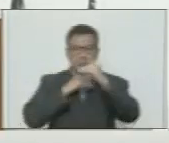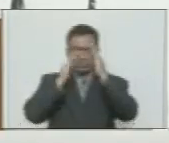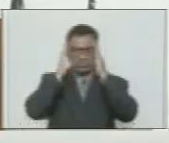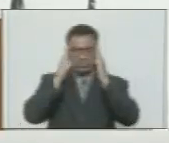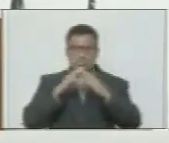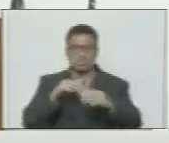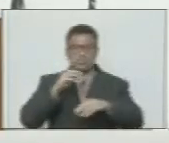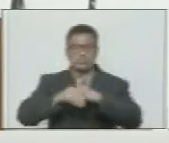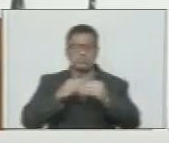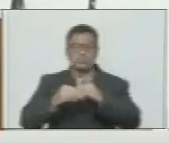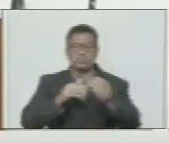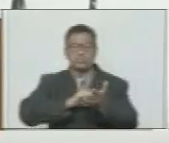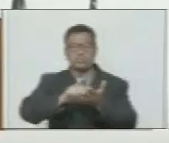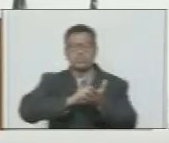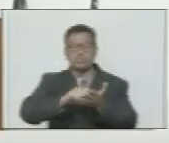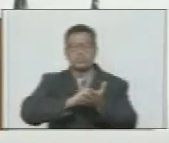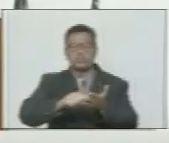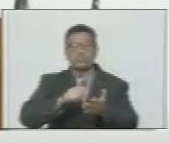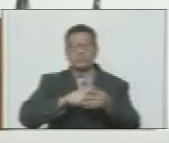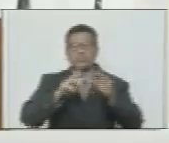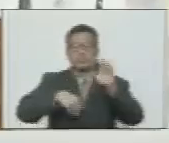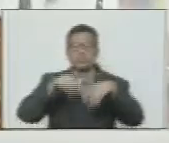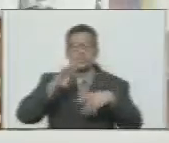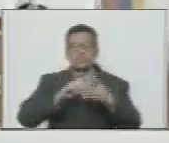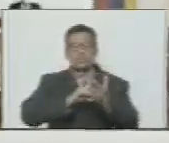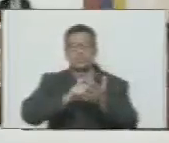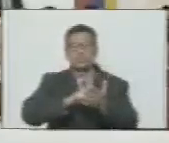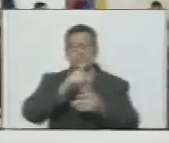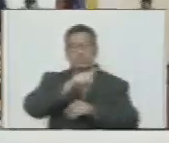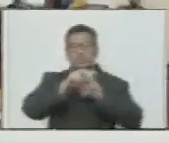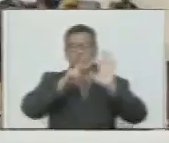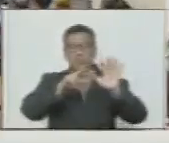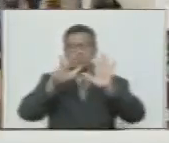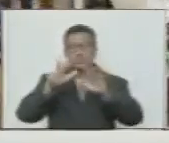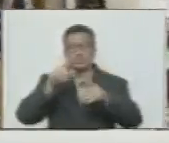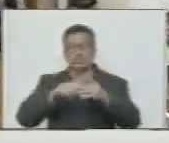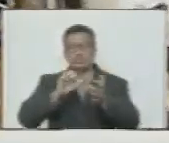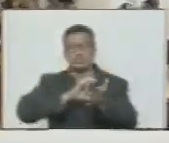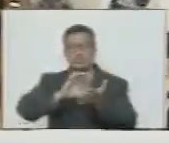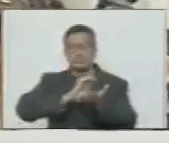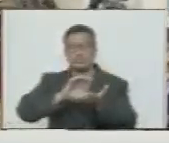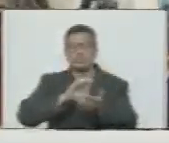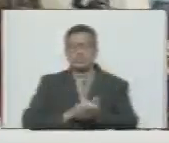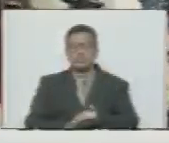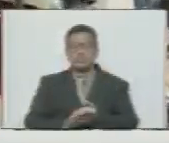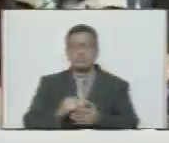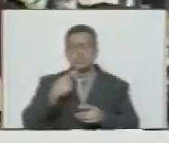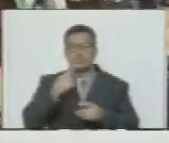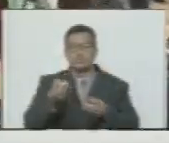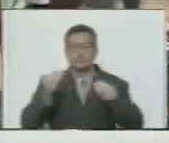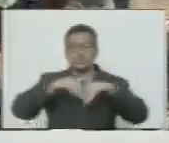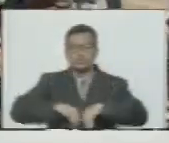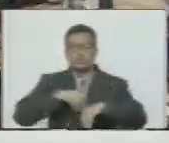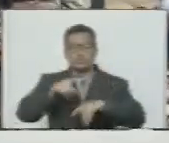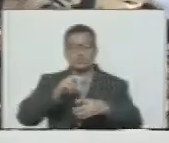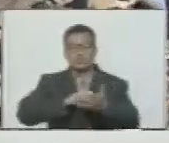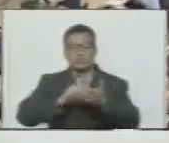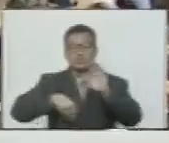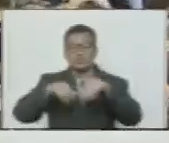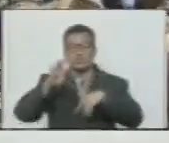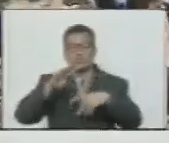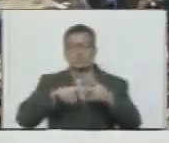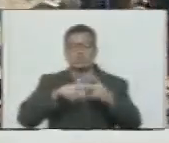en atención y al cumplimiento en el numeral 14 del artículo 187 de la Constitución, en concordancia